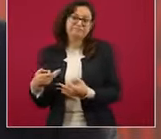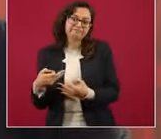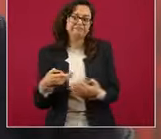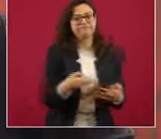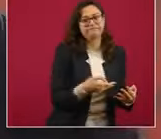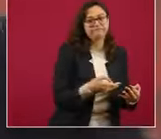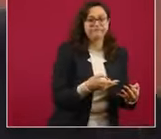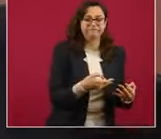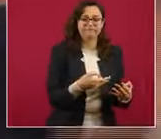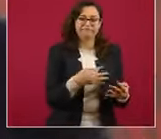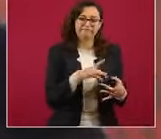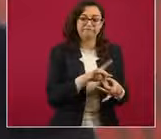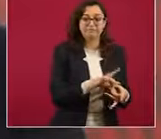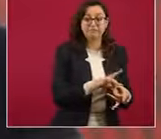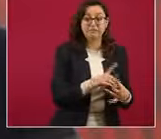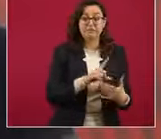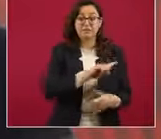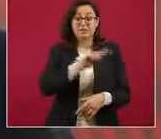Entonces, se da el cambio.